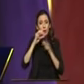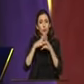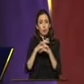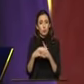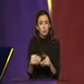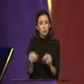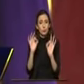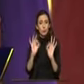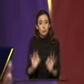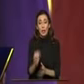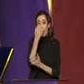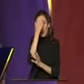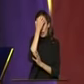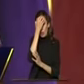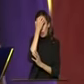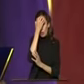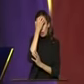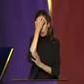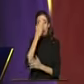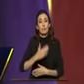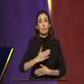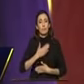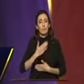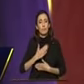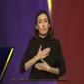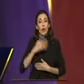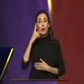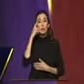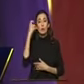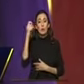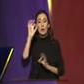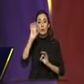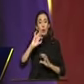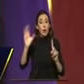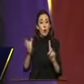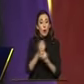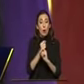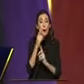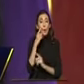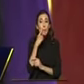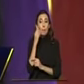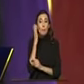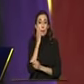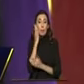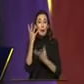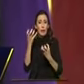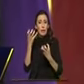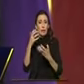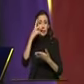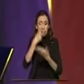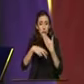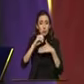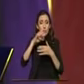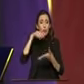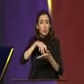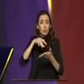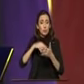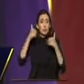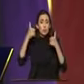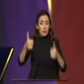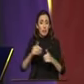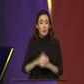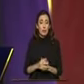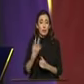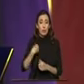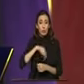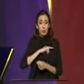calidad. Es el anhelo más profundo de cada madre, de cada padre. Comparto ese sueño por el que hemos trabajado sin descanso.